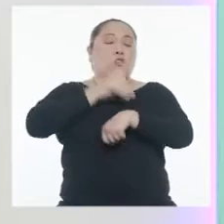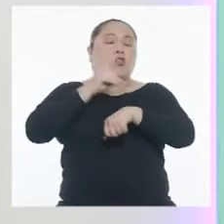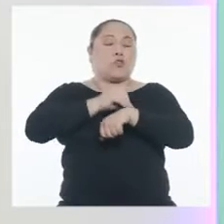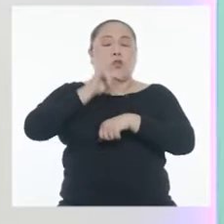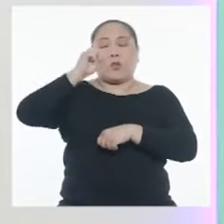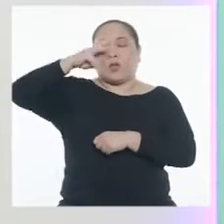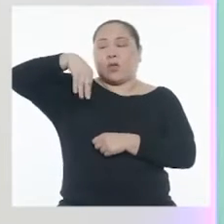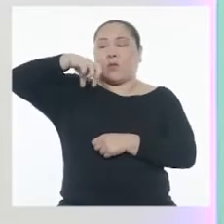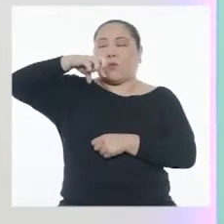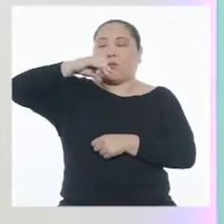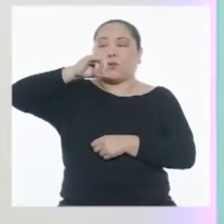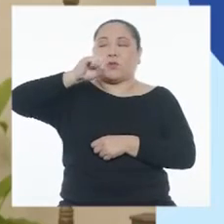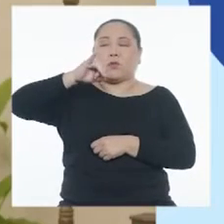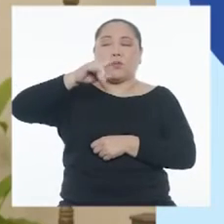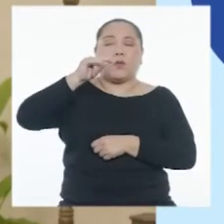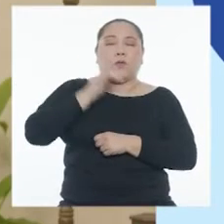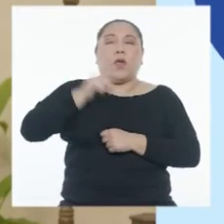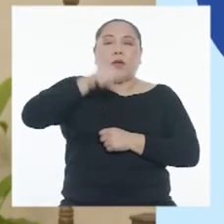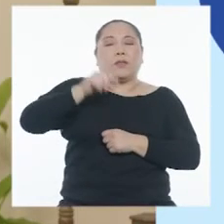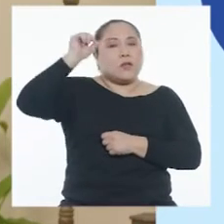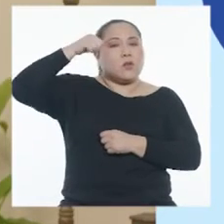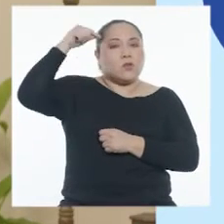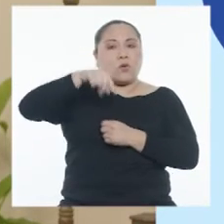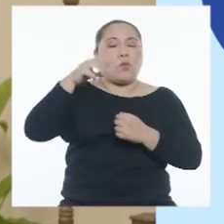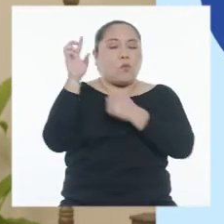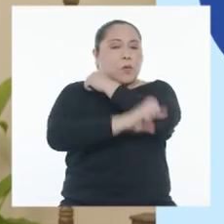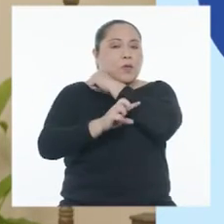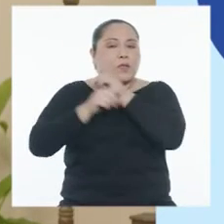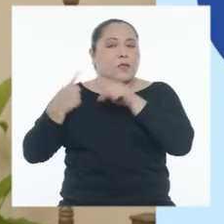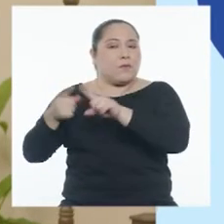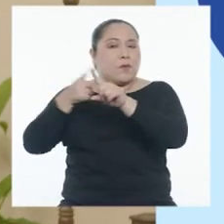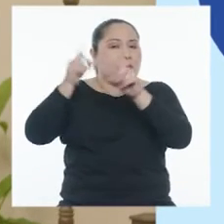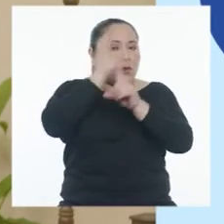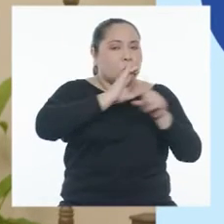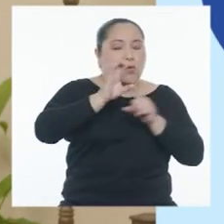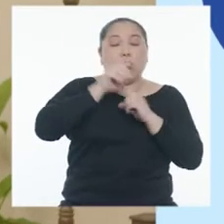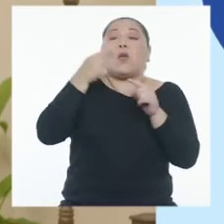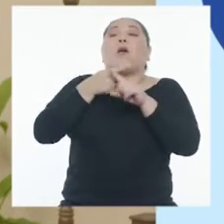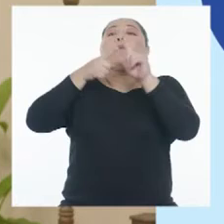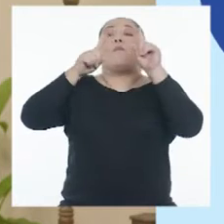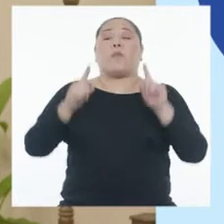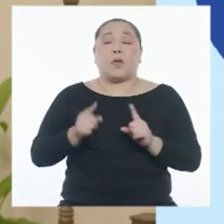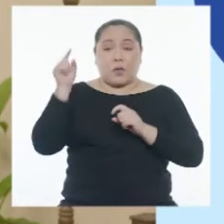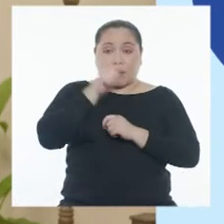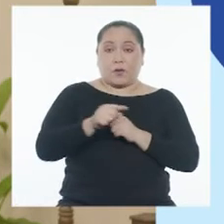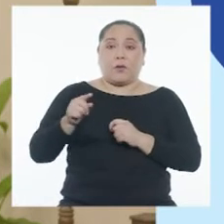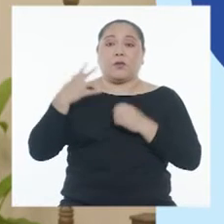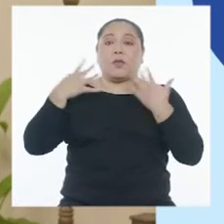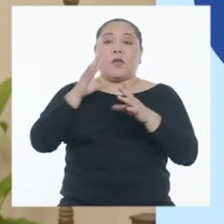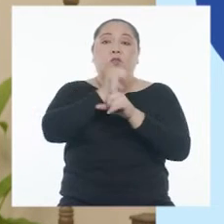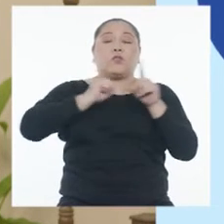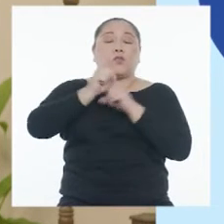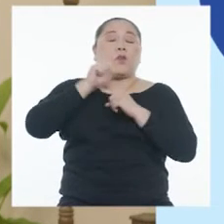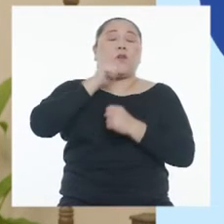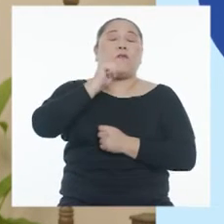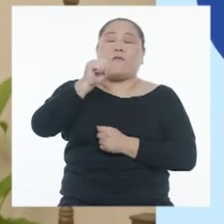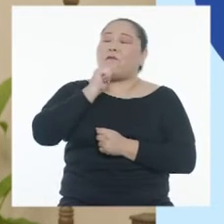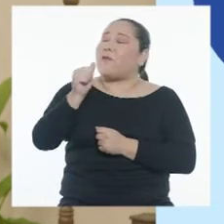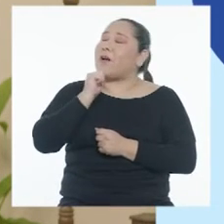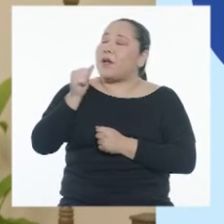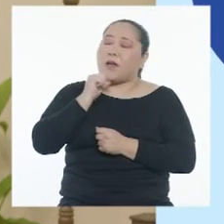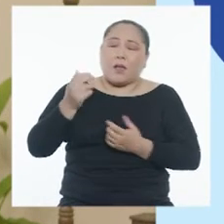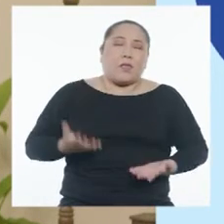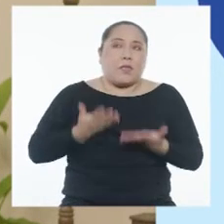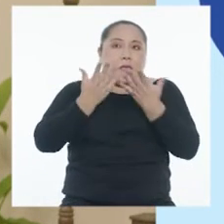Impositive para que aprenda algo sobre esto? Recordemos que somos un país multicultural. Sin embargo, como sociedad aún nos